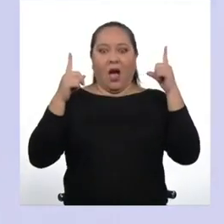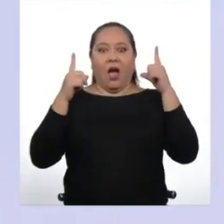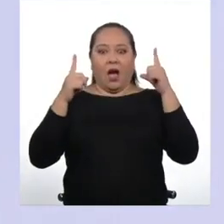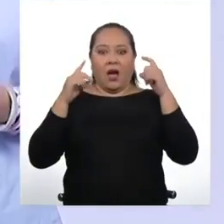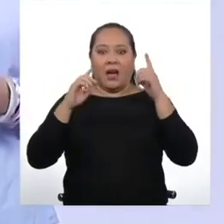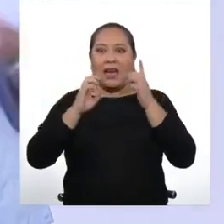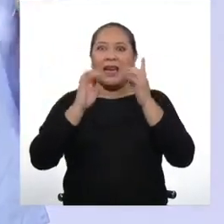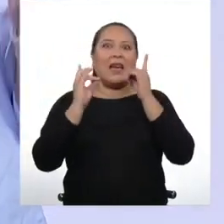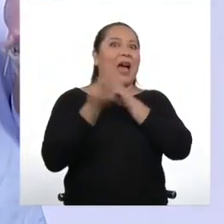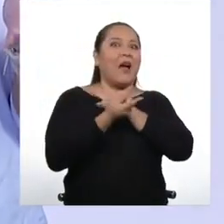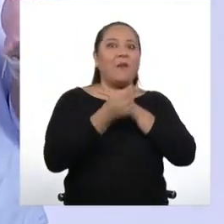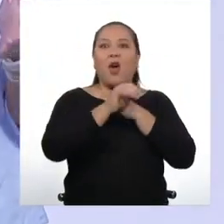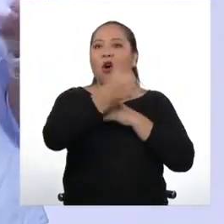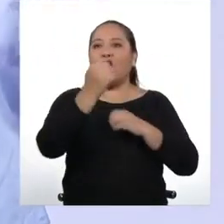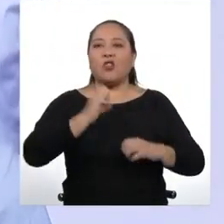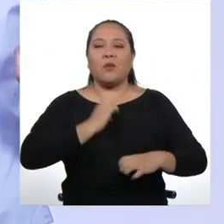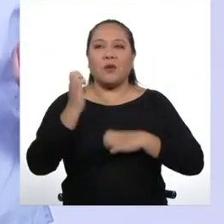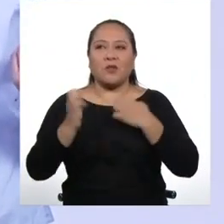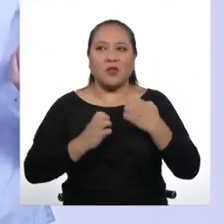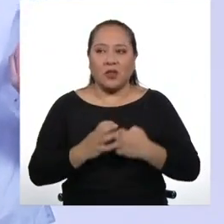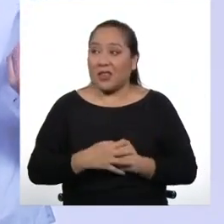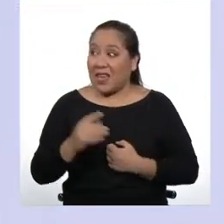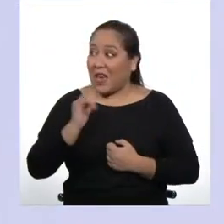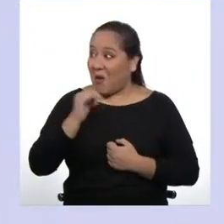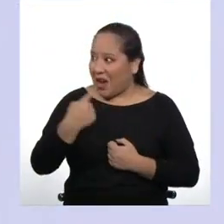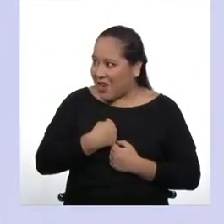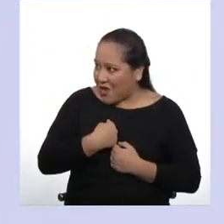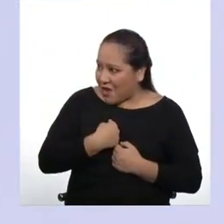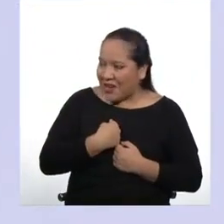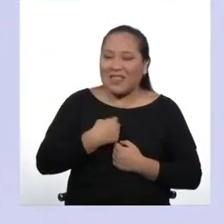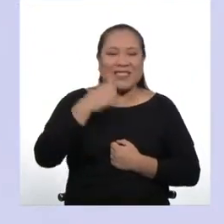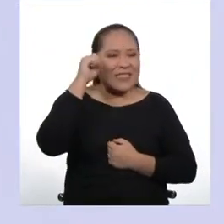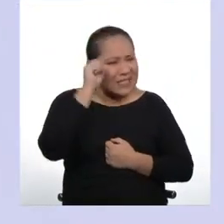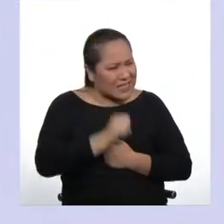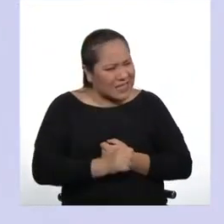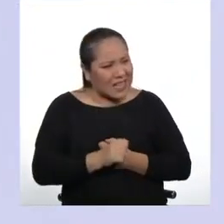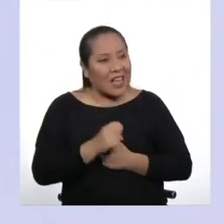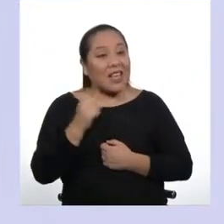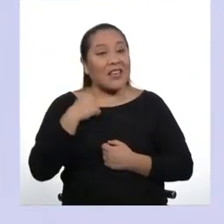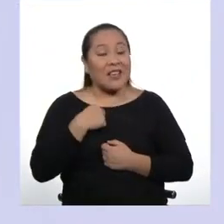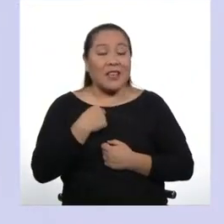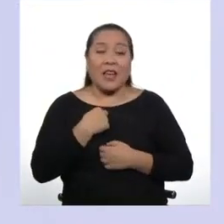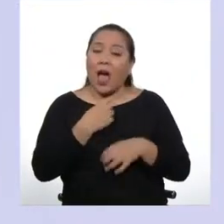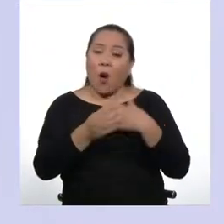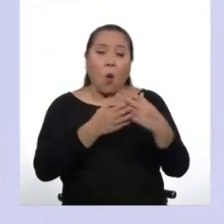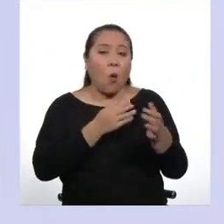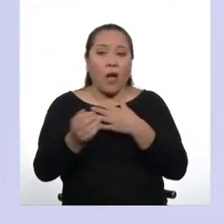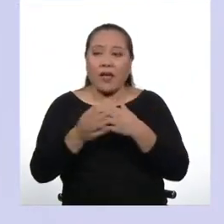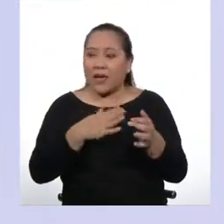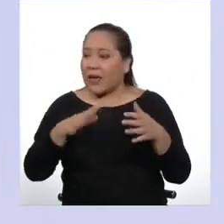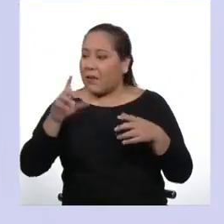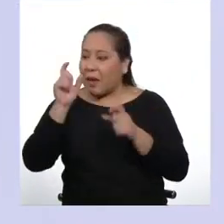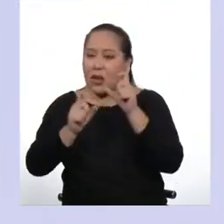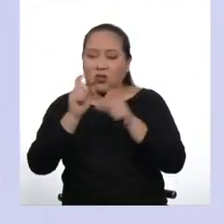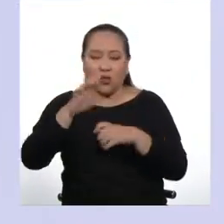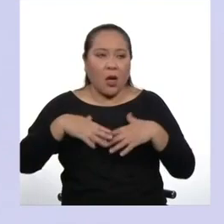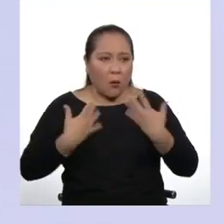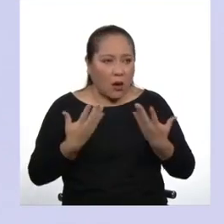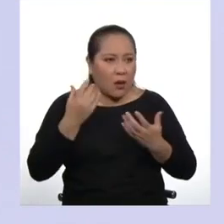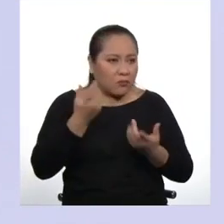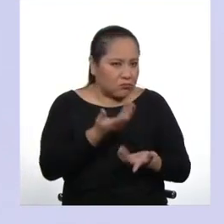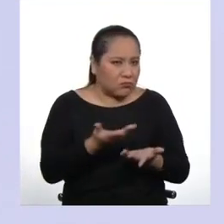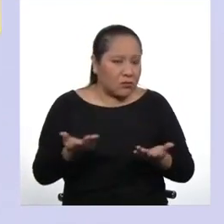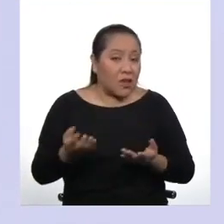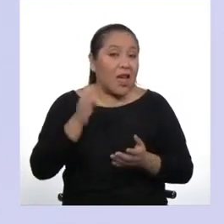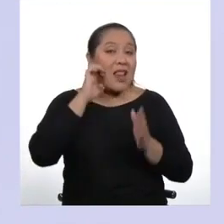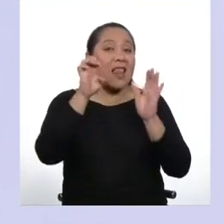otra emoción. ¿Así como me sucedió a mí, profe? Sí, Patti. Nos puede suceder a todos y todas. El ejemplo